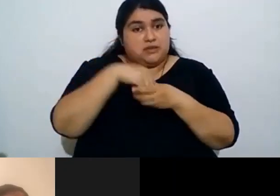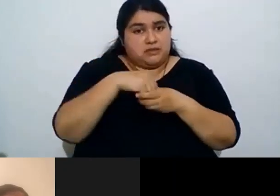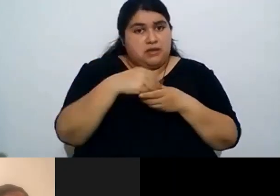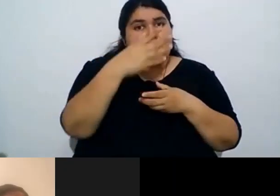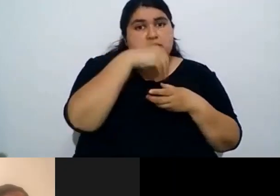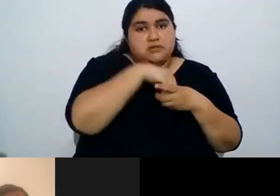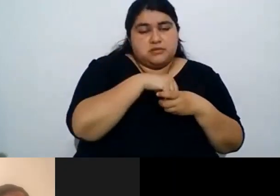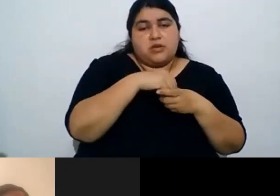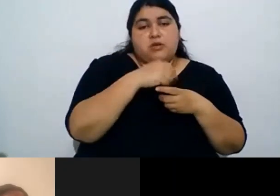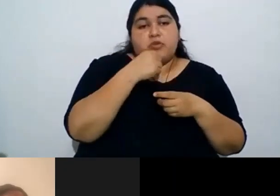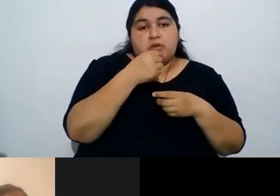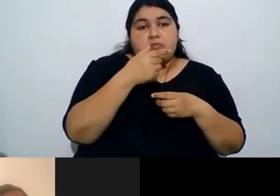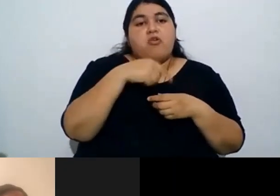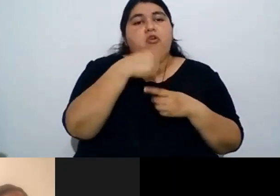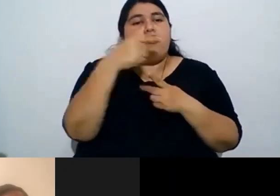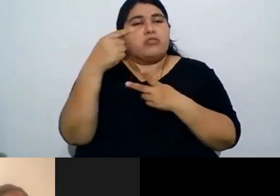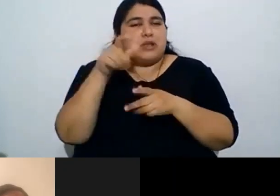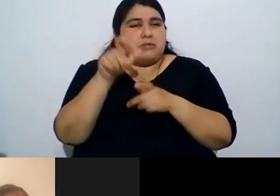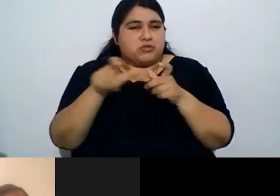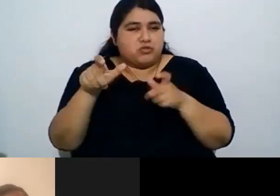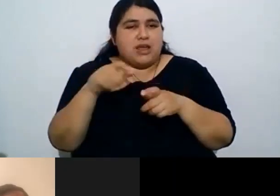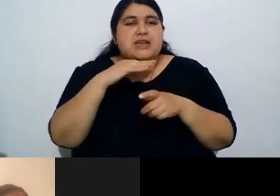caso de Jason y de otras